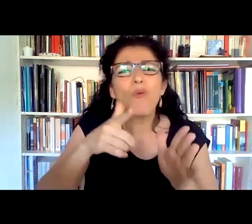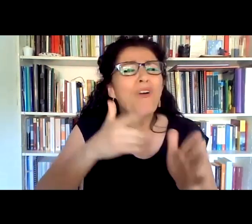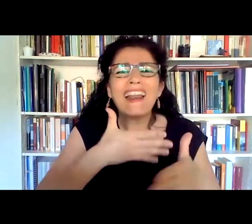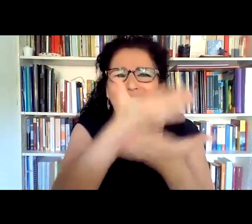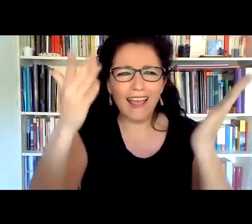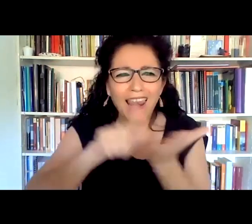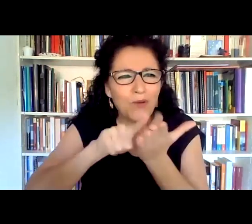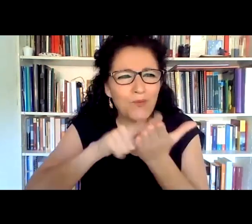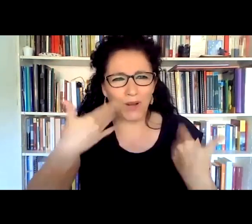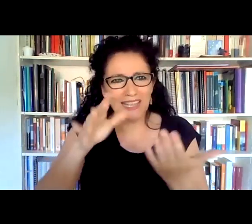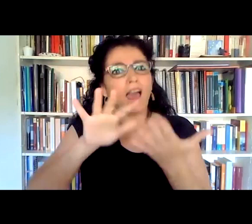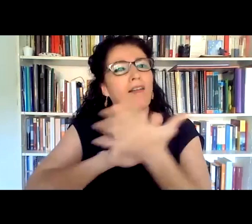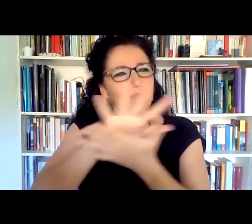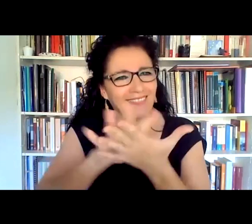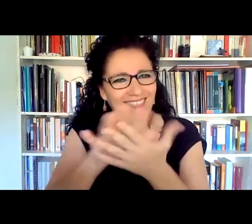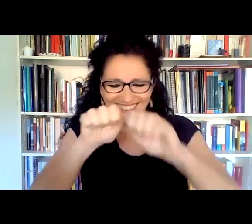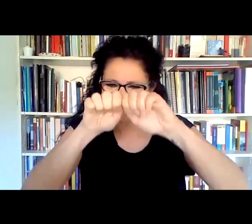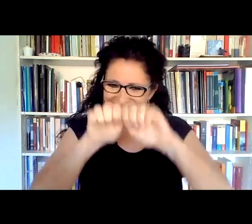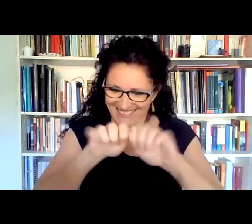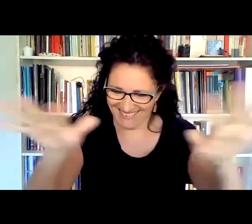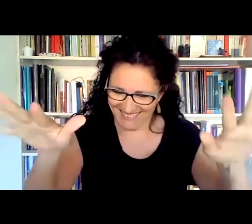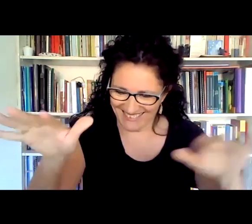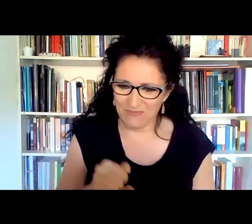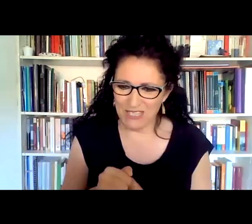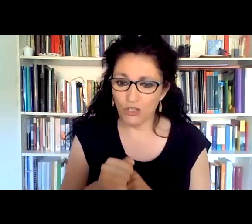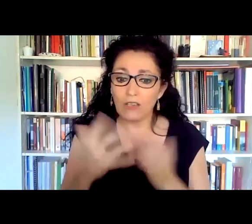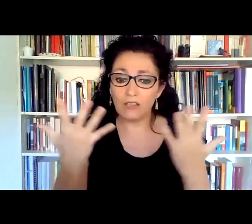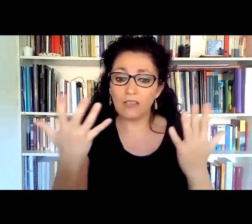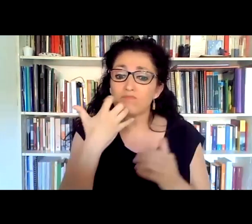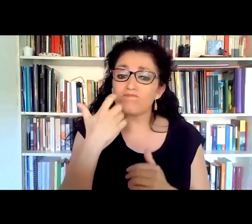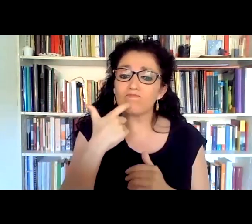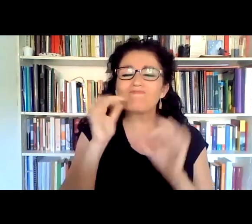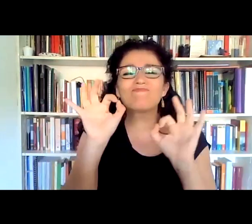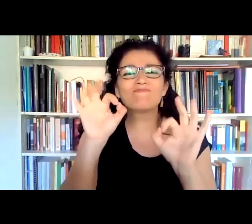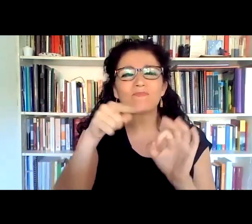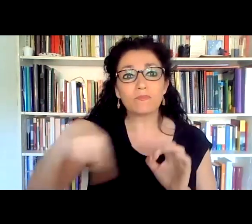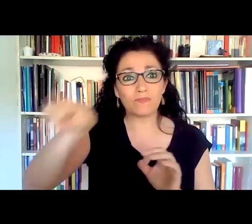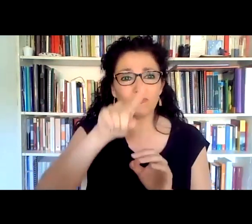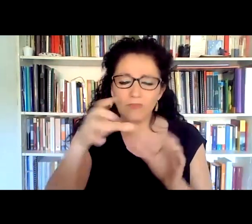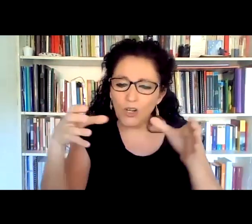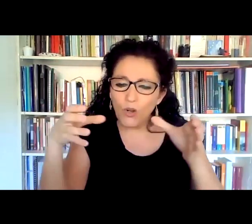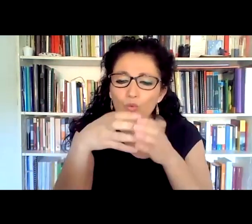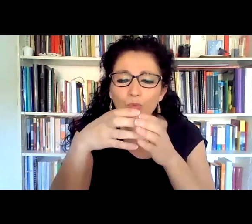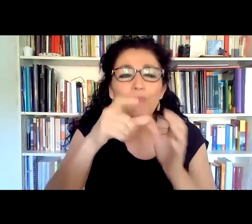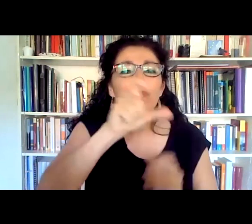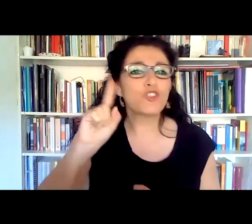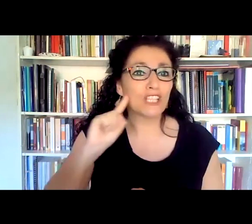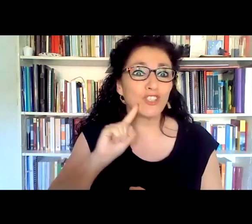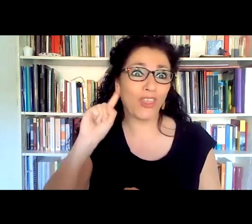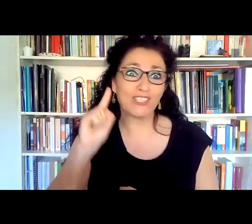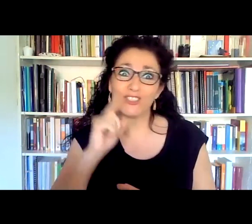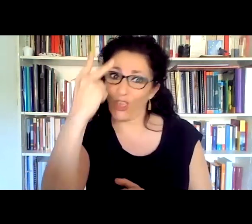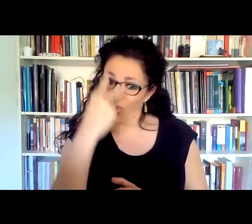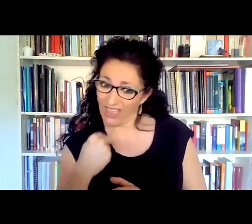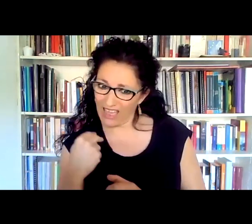es fundamental para cualquier lengua, cuanto más para la difusión y la transmisión de la lengua de signos